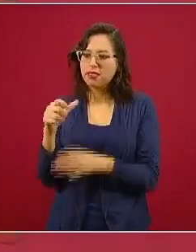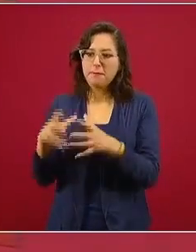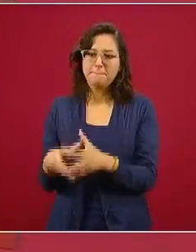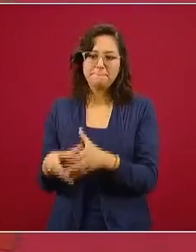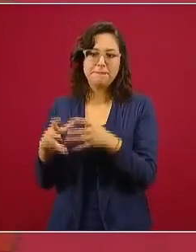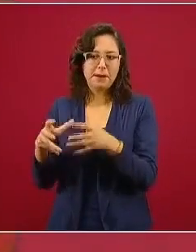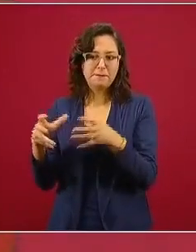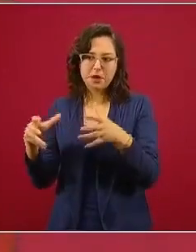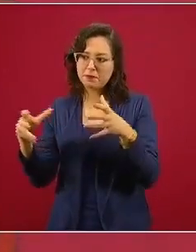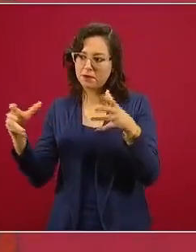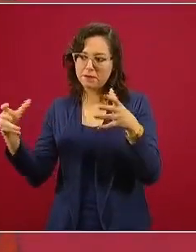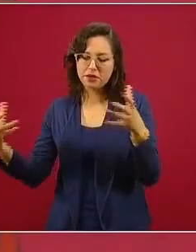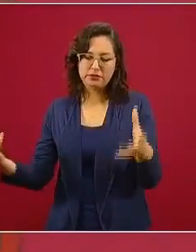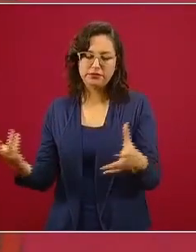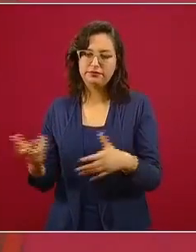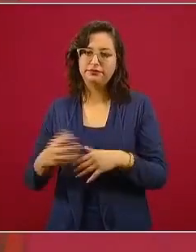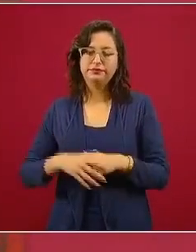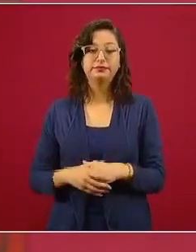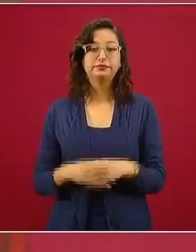decide